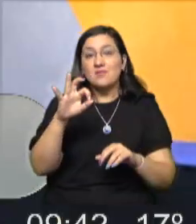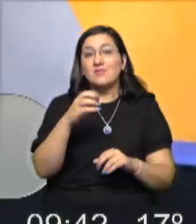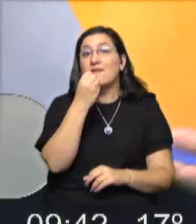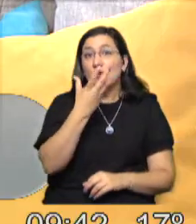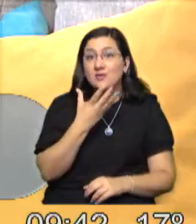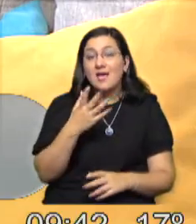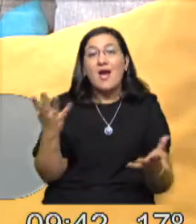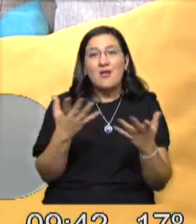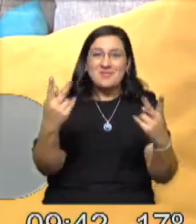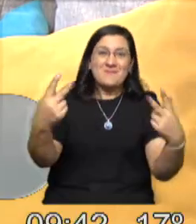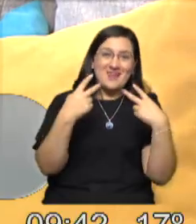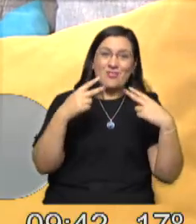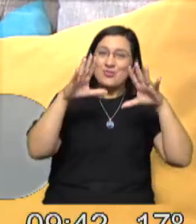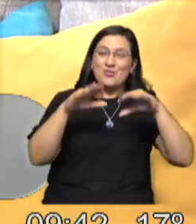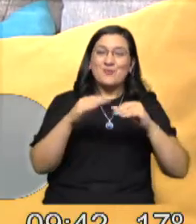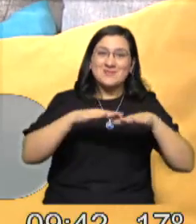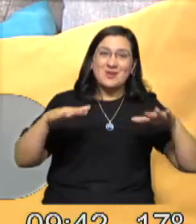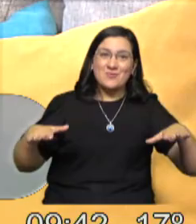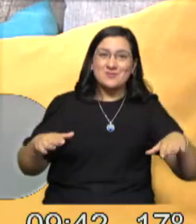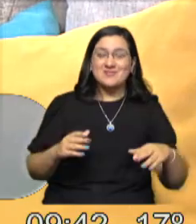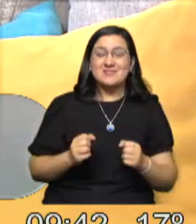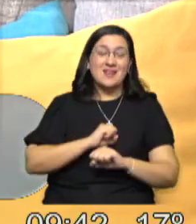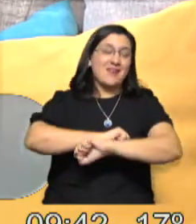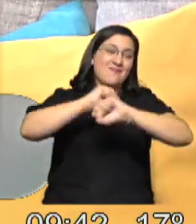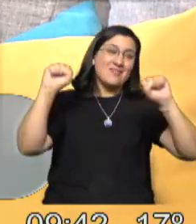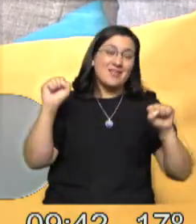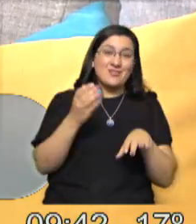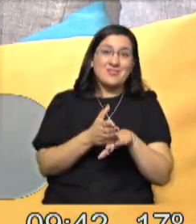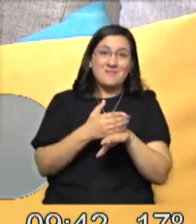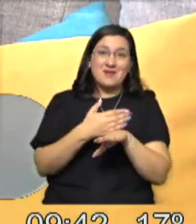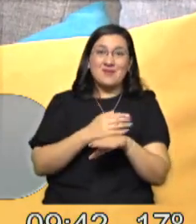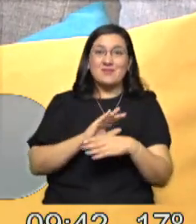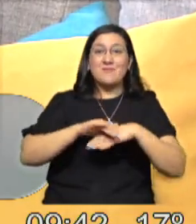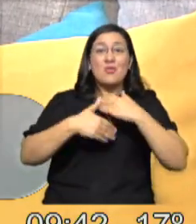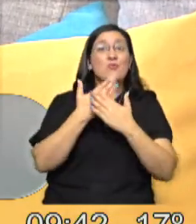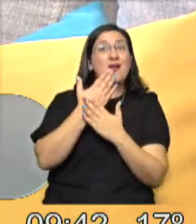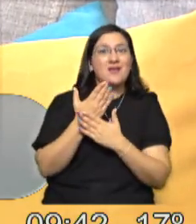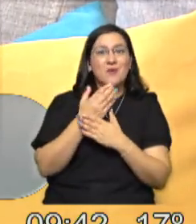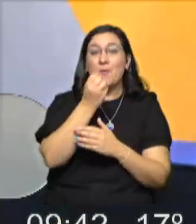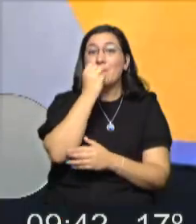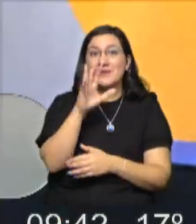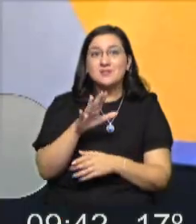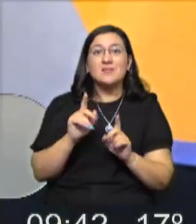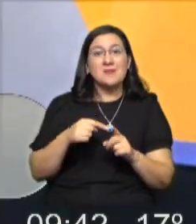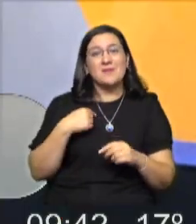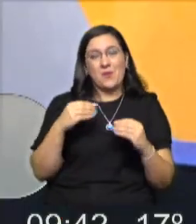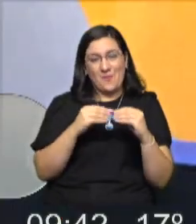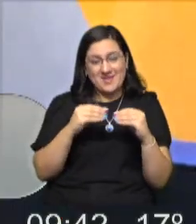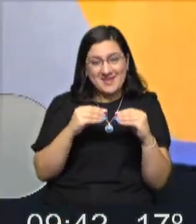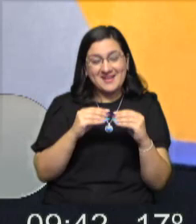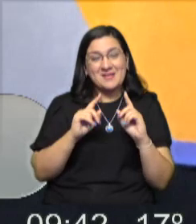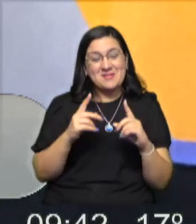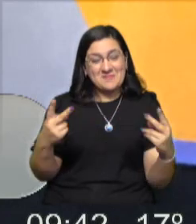mirando? Me están mirando todos, sí. Se levantaban temprano y todo. Me dijeron, teacher, vamos a madrugar. Así que bueno, le mandamos un beso. beso grande a ellos, bueno, y a mis compañeras que están mirando en este